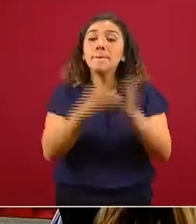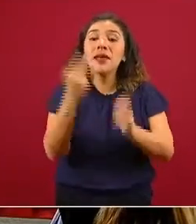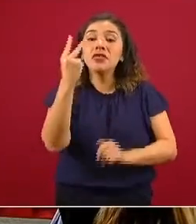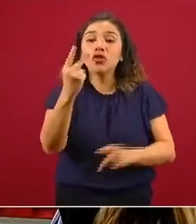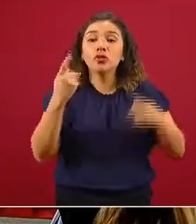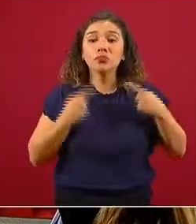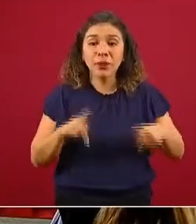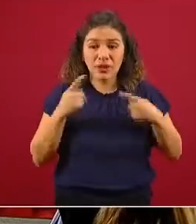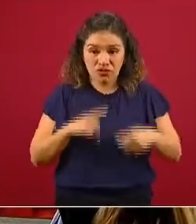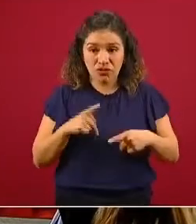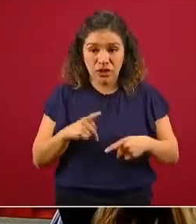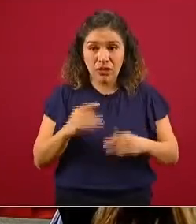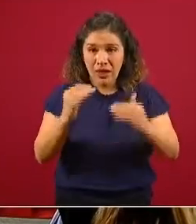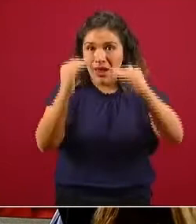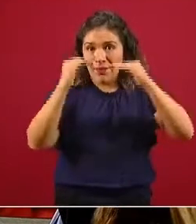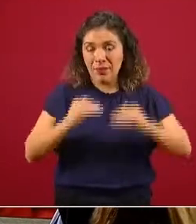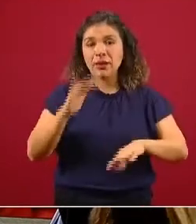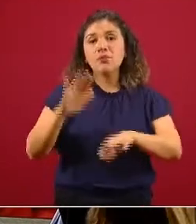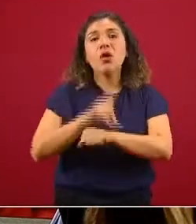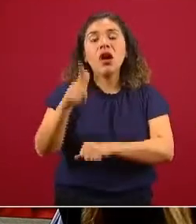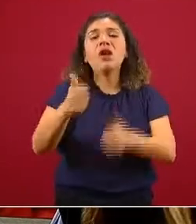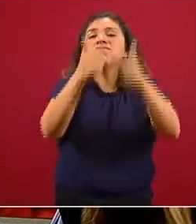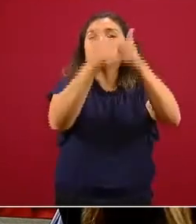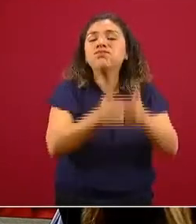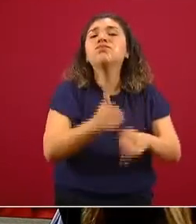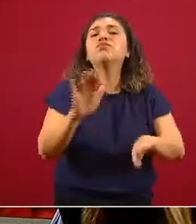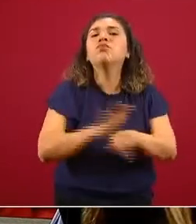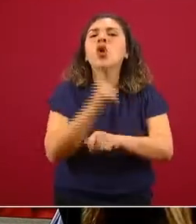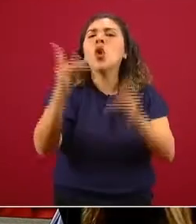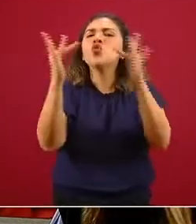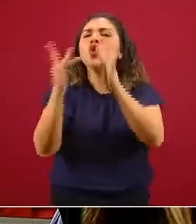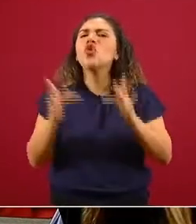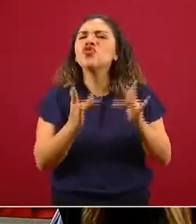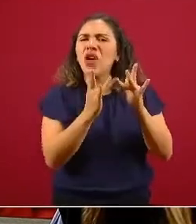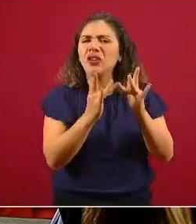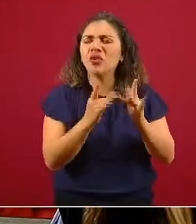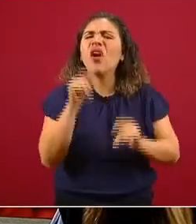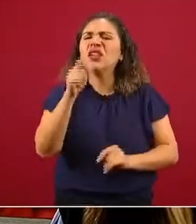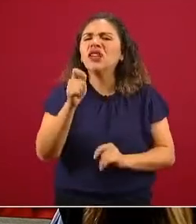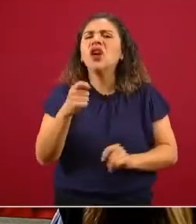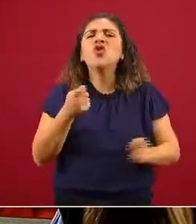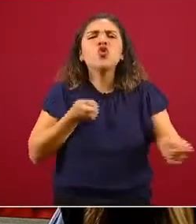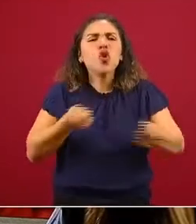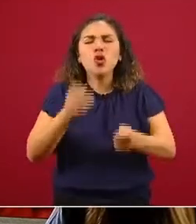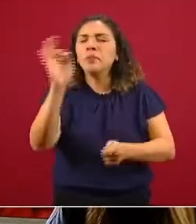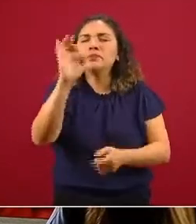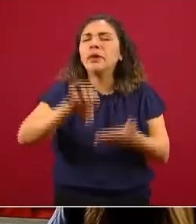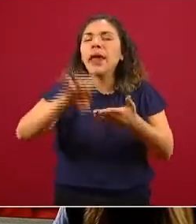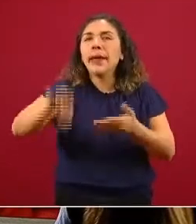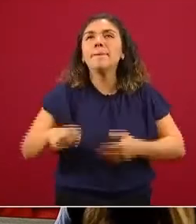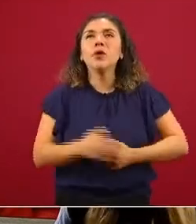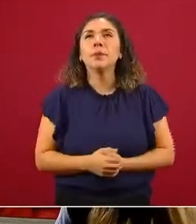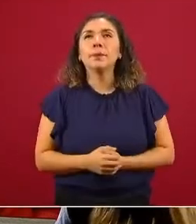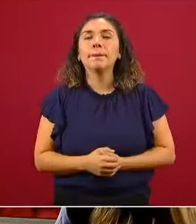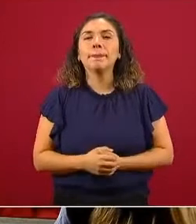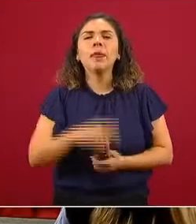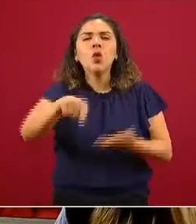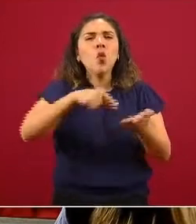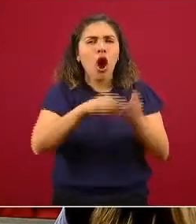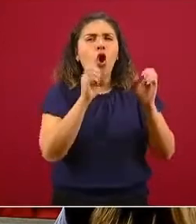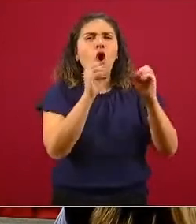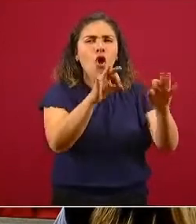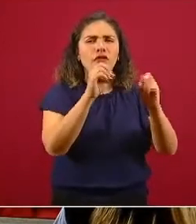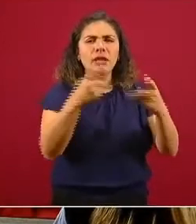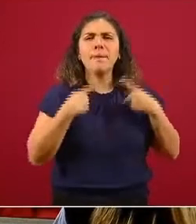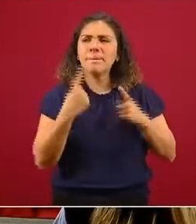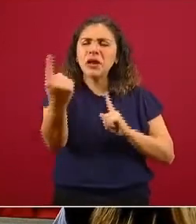1,002 lo puse aparte porque han sido aislados por contacto. ¿Qué control tenemos? Que si, por ejemplo, en una oficina llega